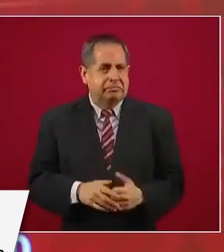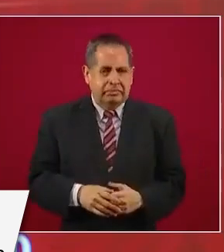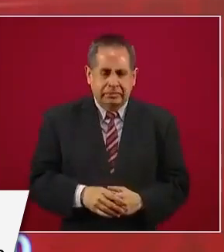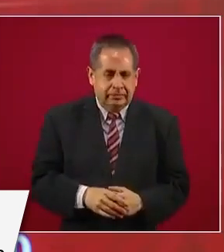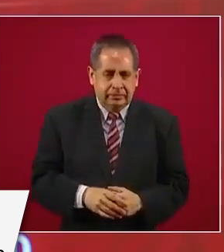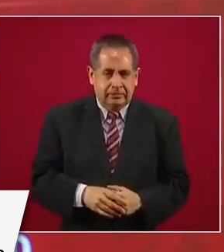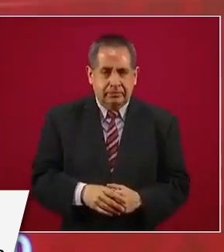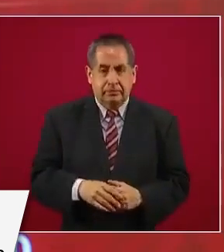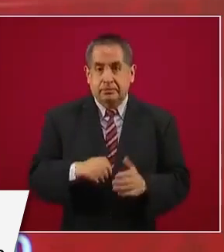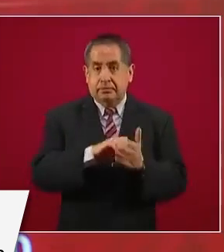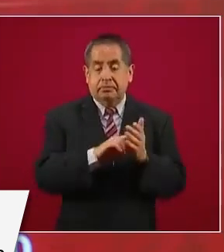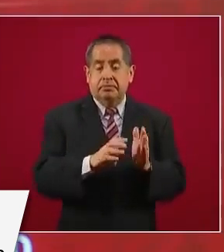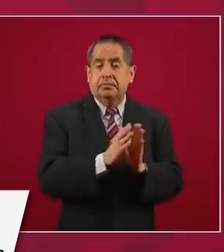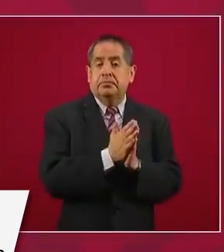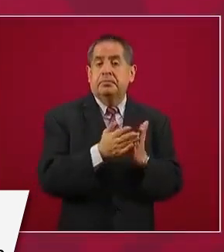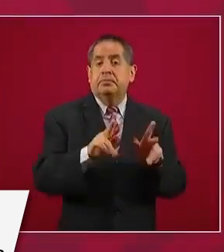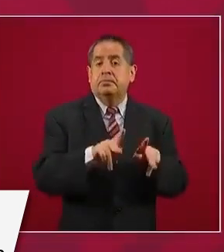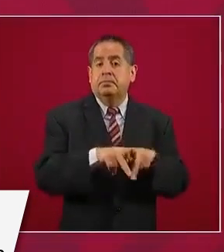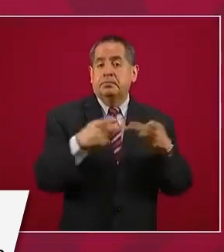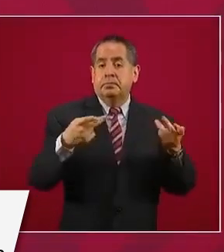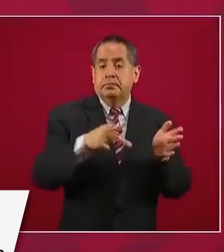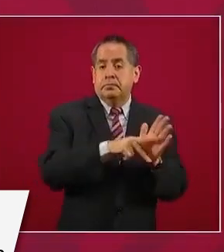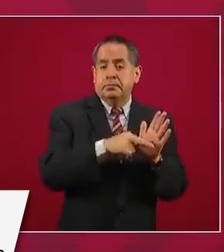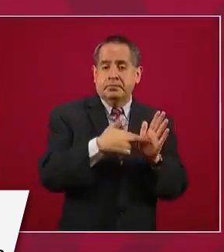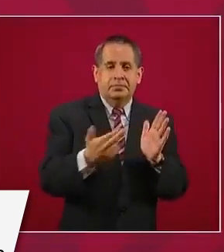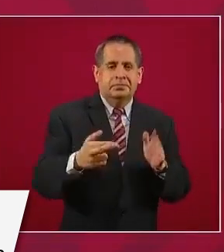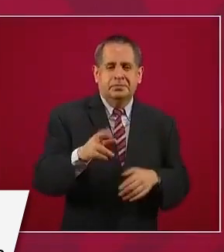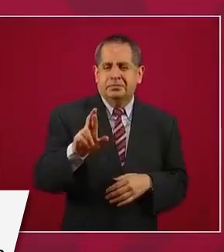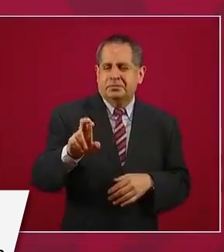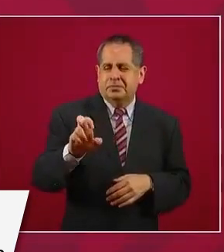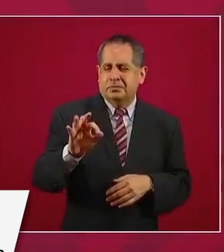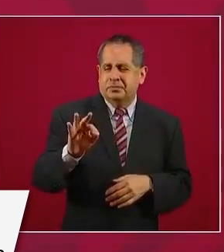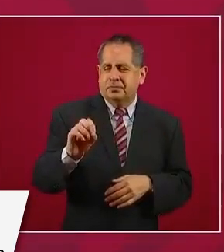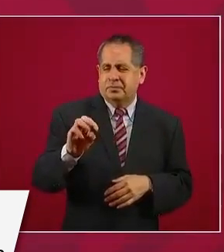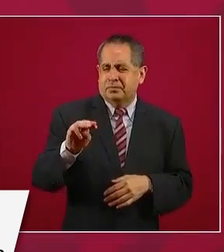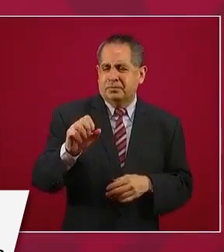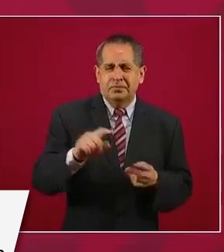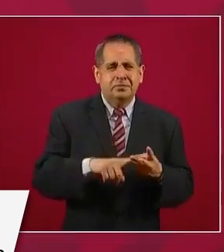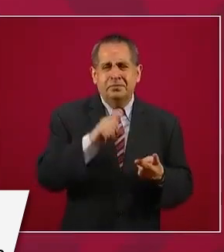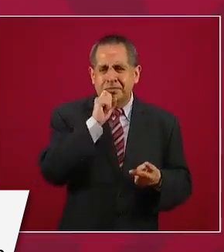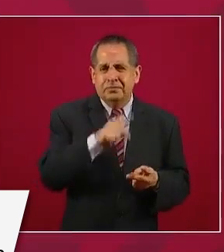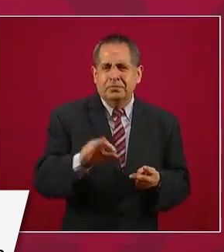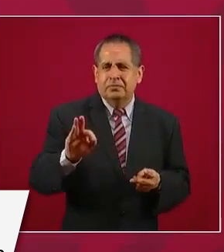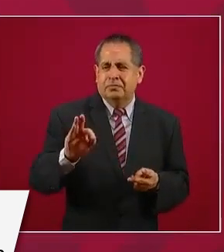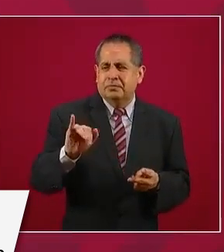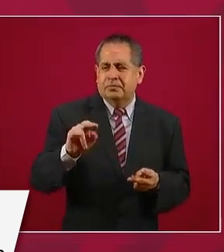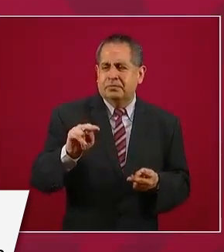el Reforma, pero también el Financiero,